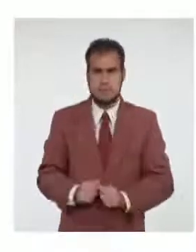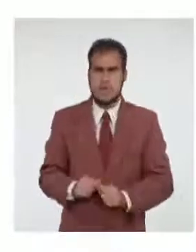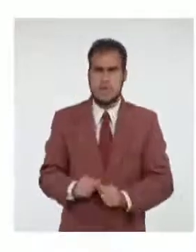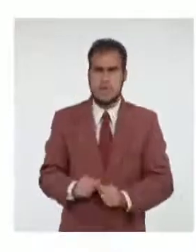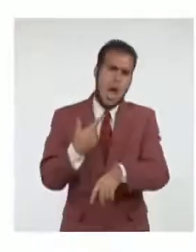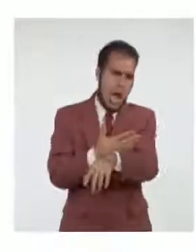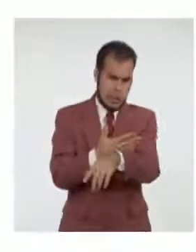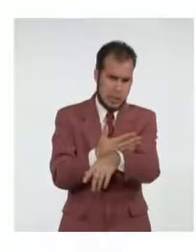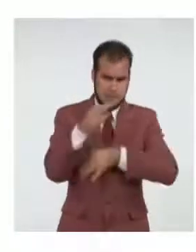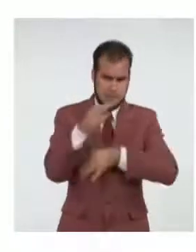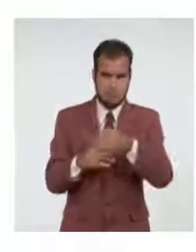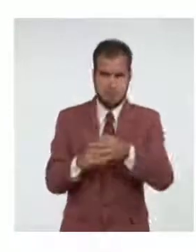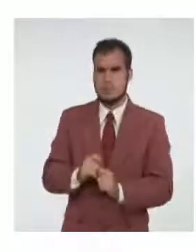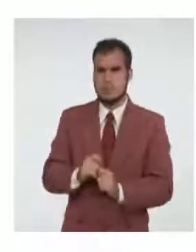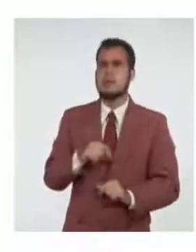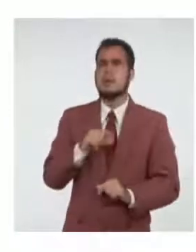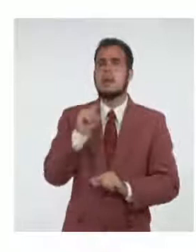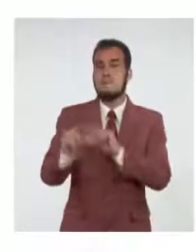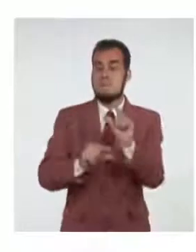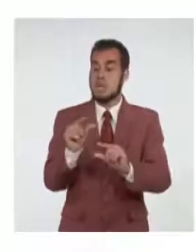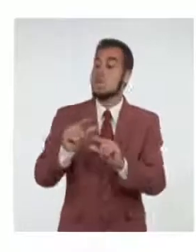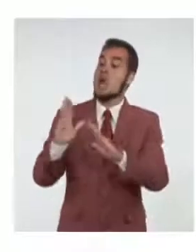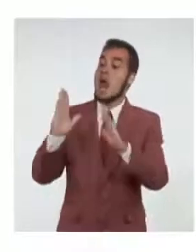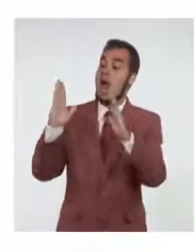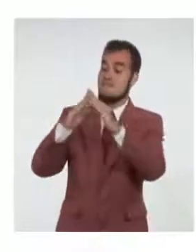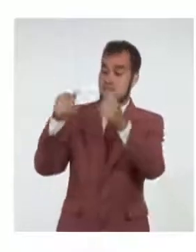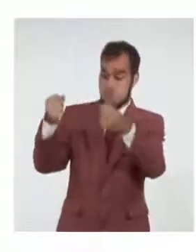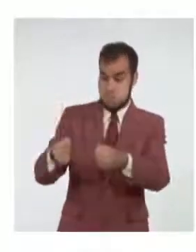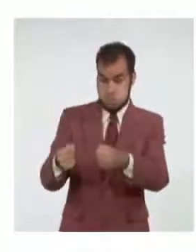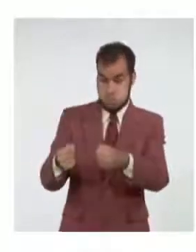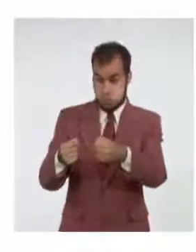serán ingresados en el hogar. Me pones la última pantalla.